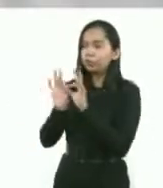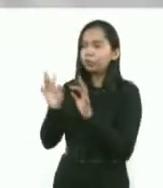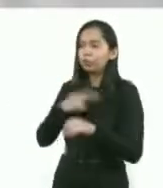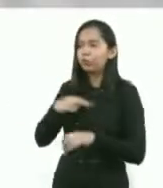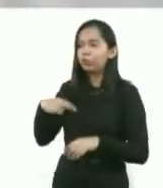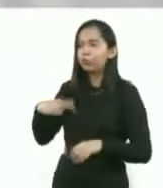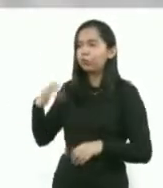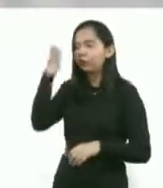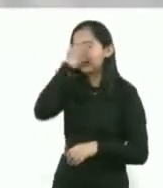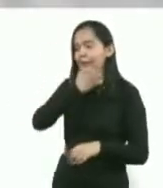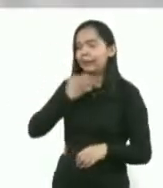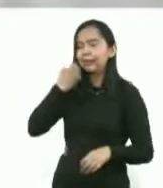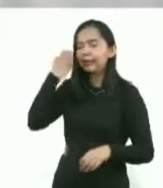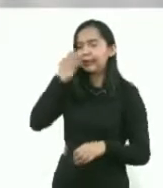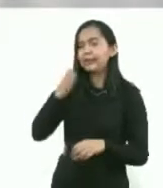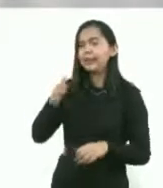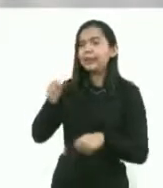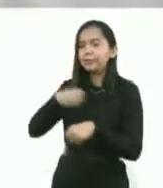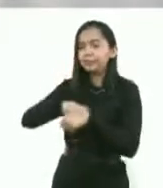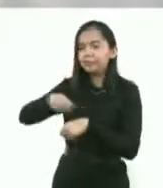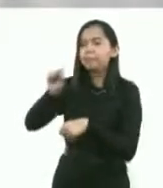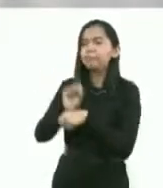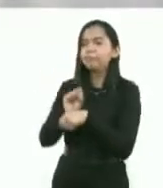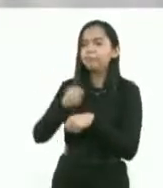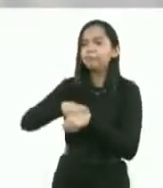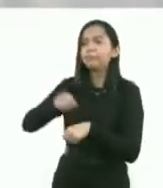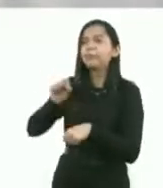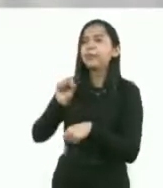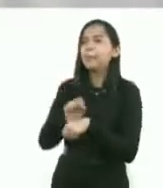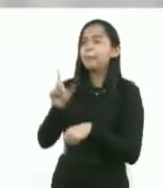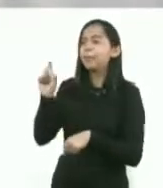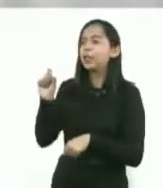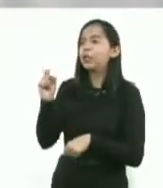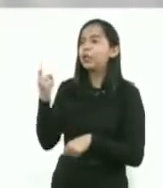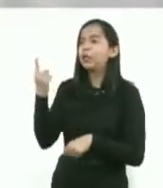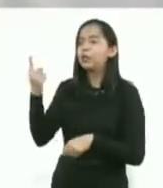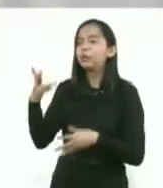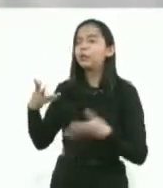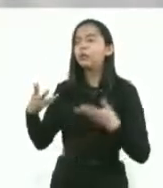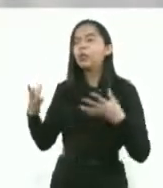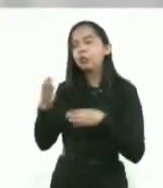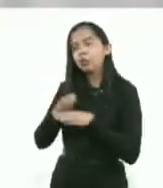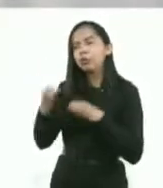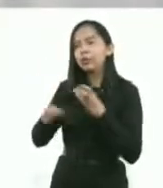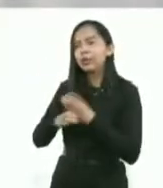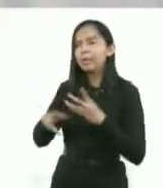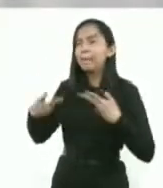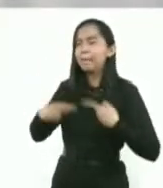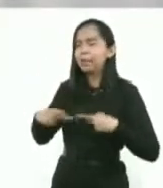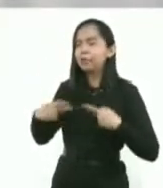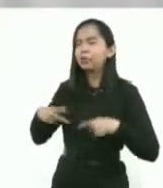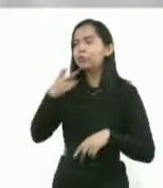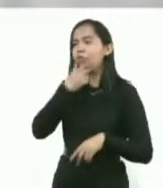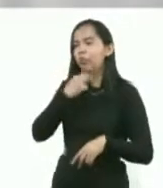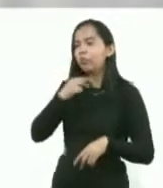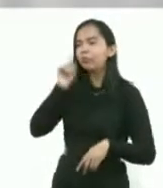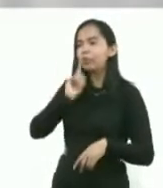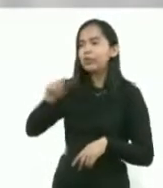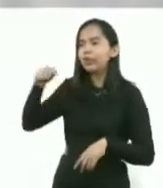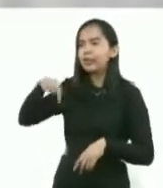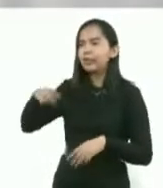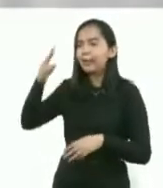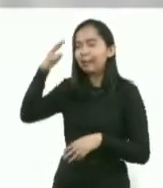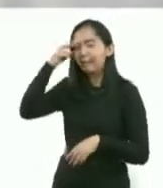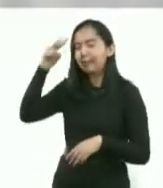cada semana el quién es quién en los 21 productos básicos que consumimos las mexicanas y los mexicanos. Y a mí